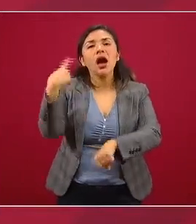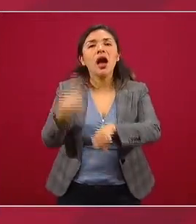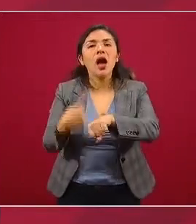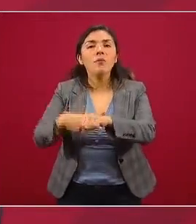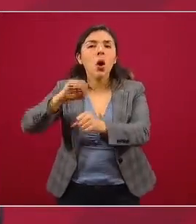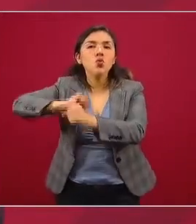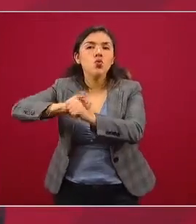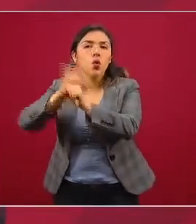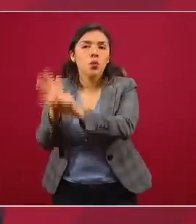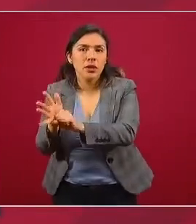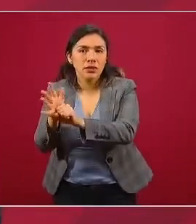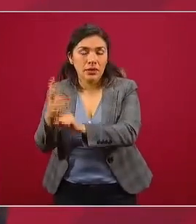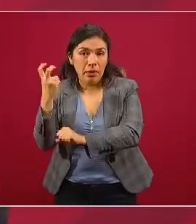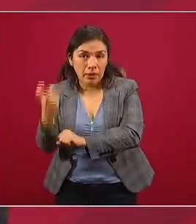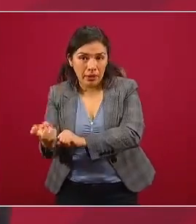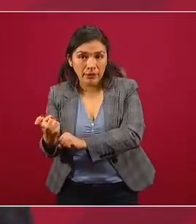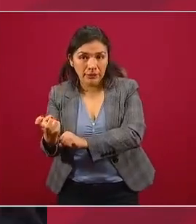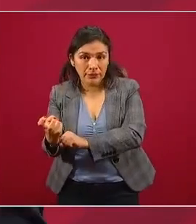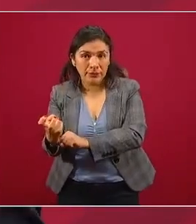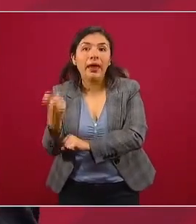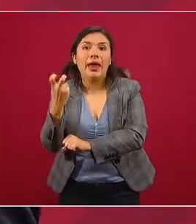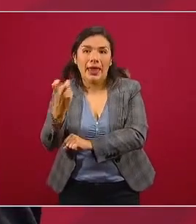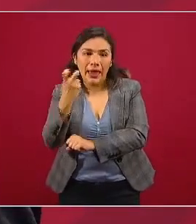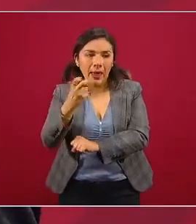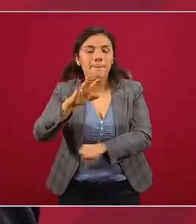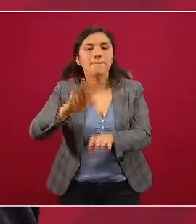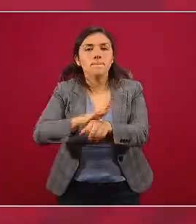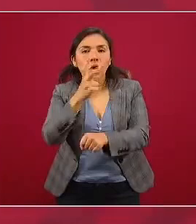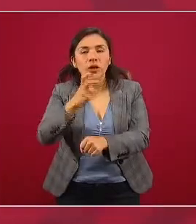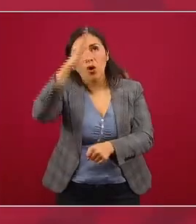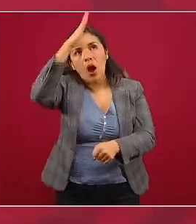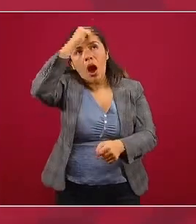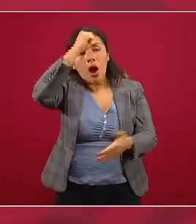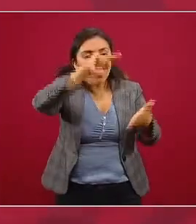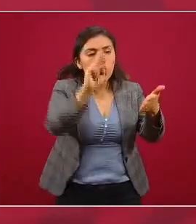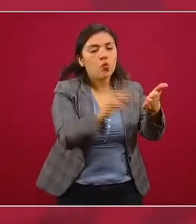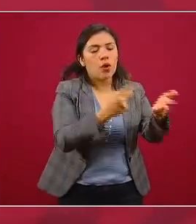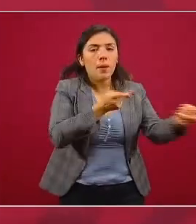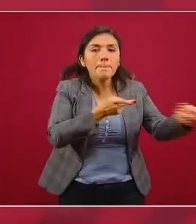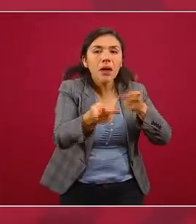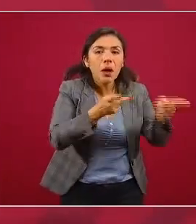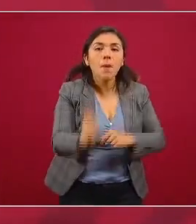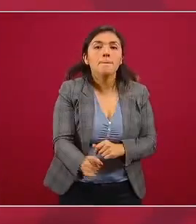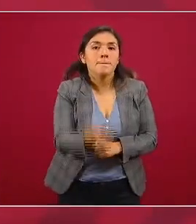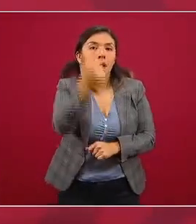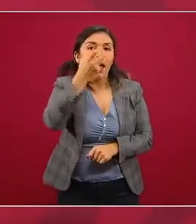a COVID. Esa fue la estrategia original.